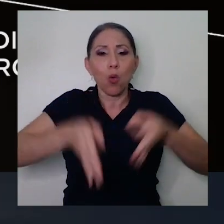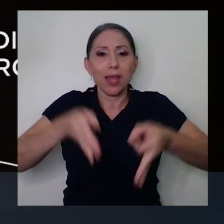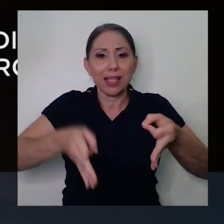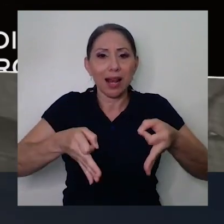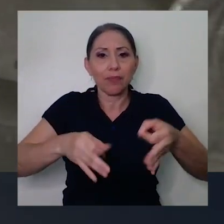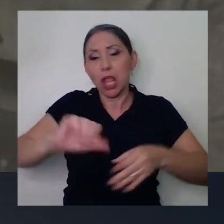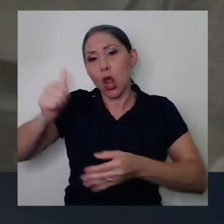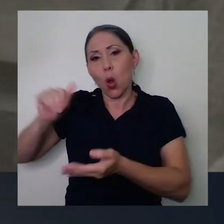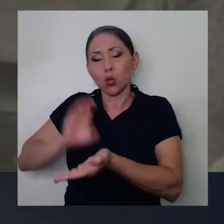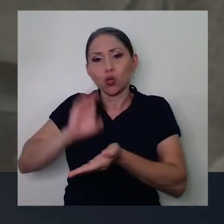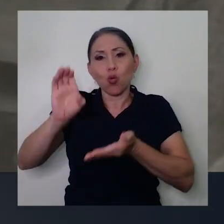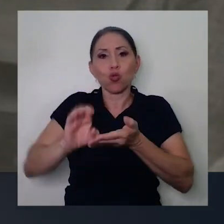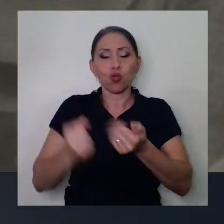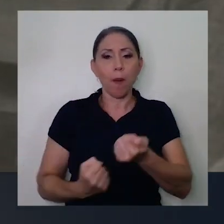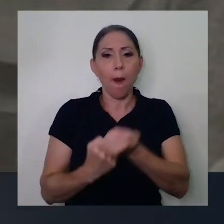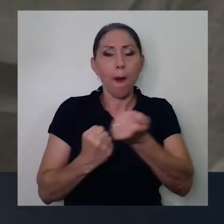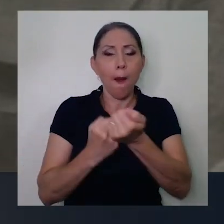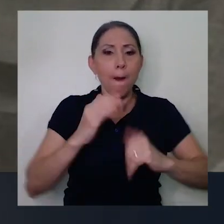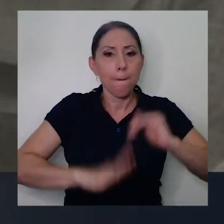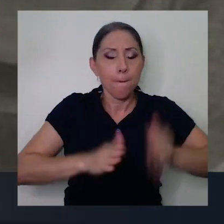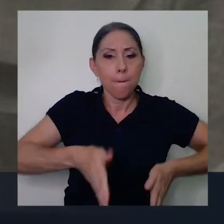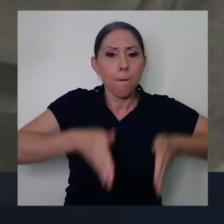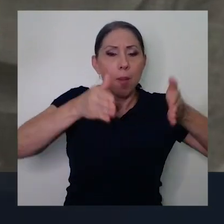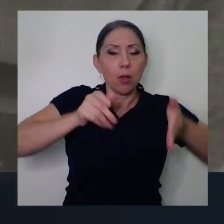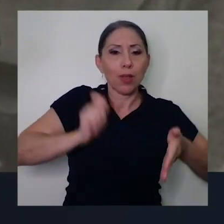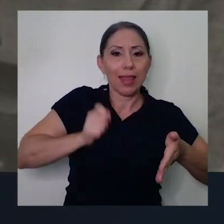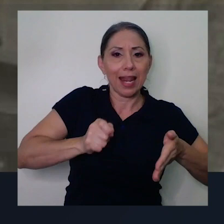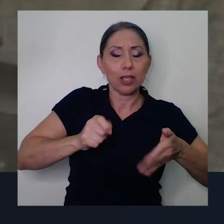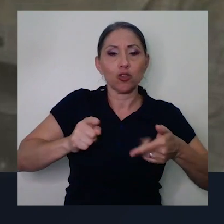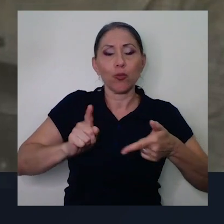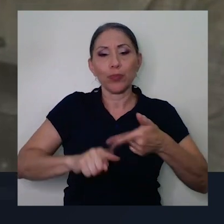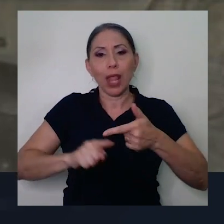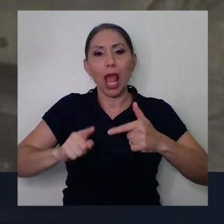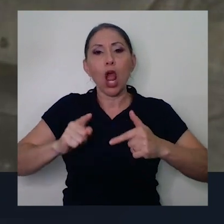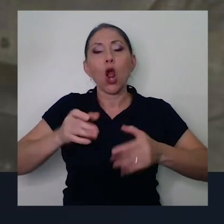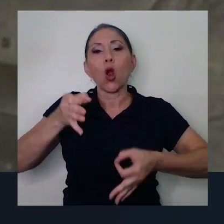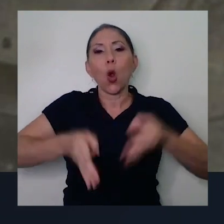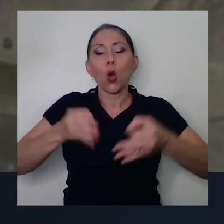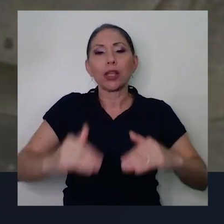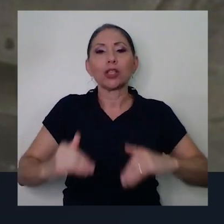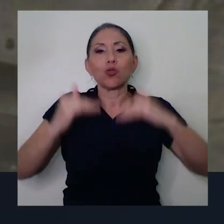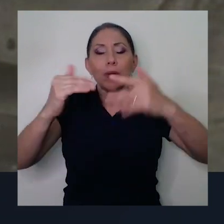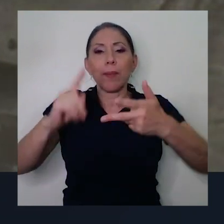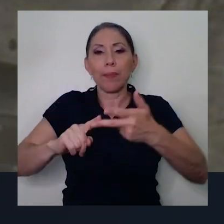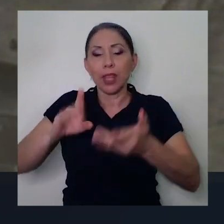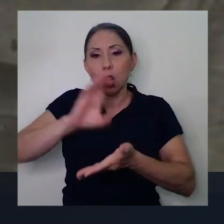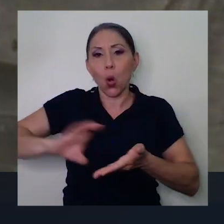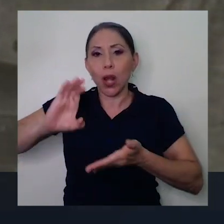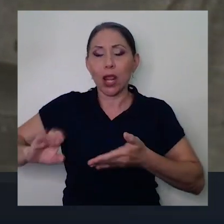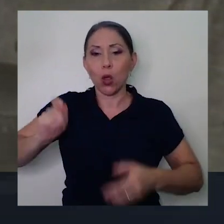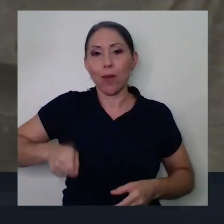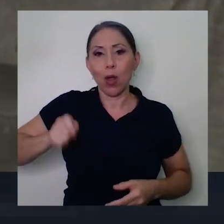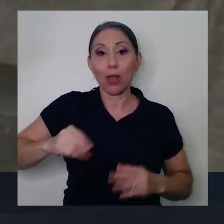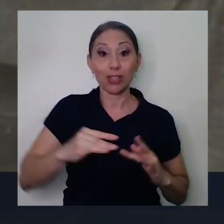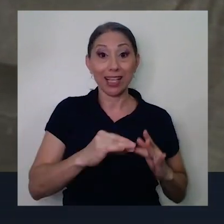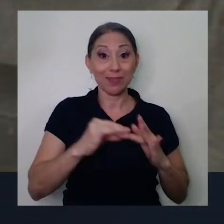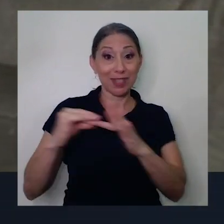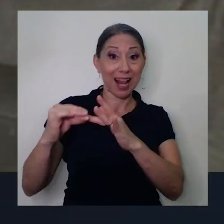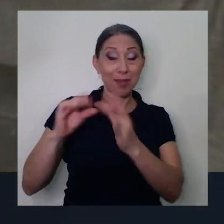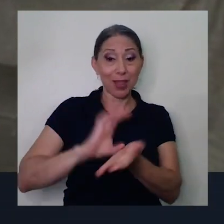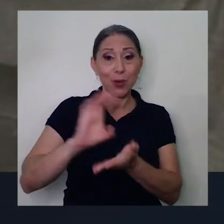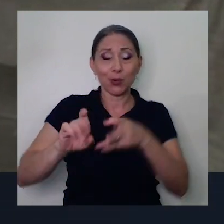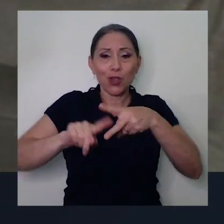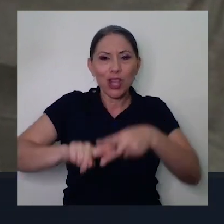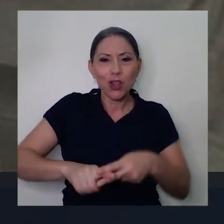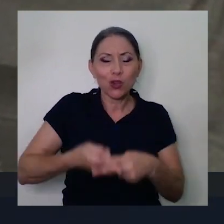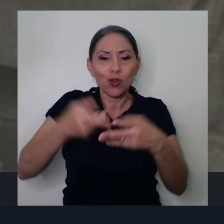cursos básicos y de perfeccionamiento en la Escuela Judicial y en otros cursos patrocinados por la Facultad de Derecho, la Corte Suprema y